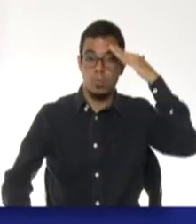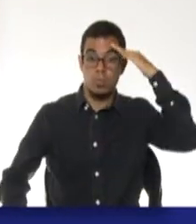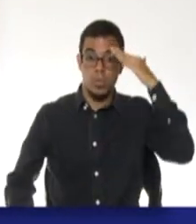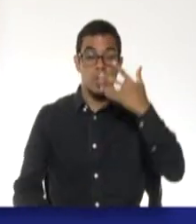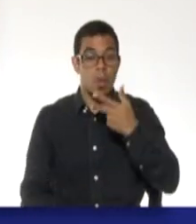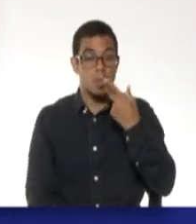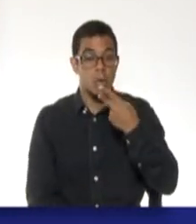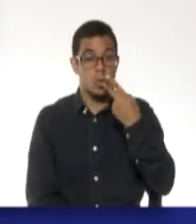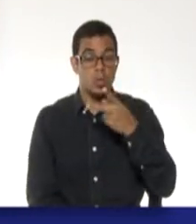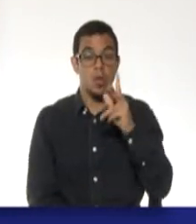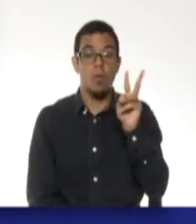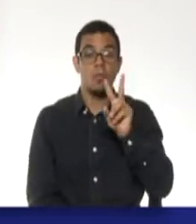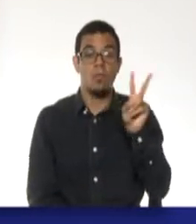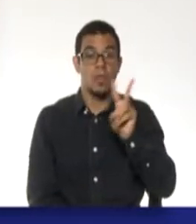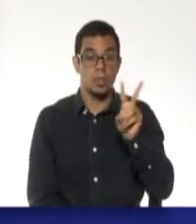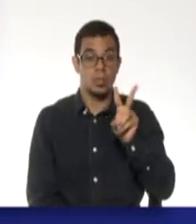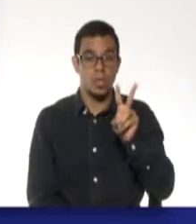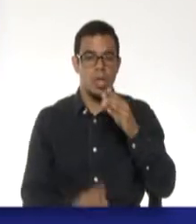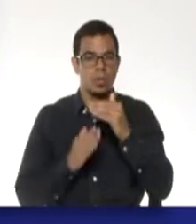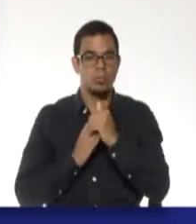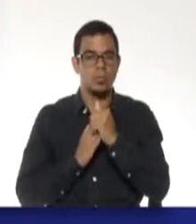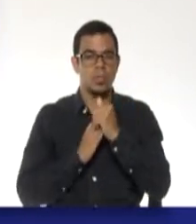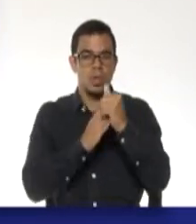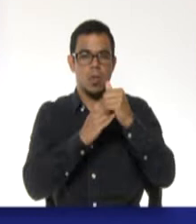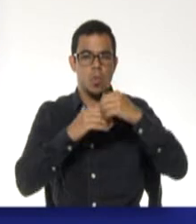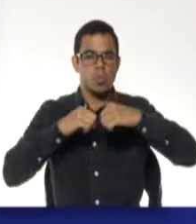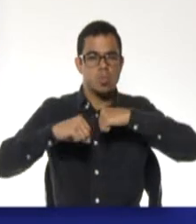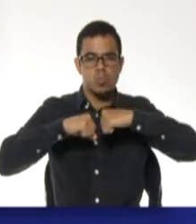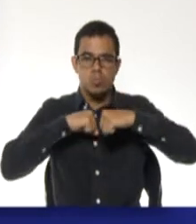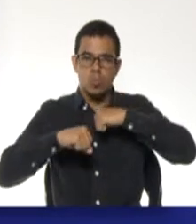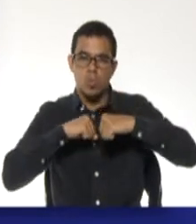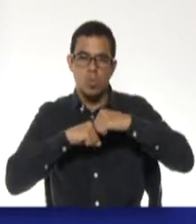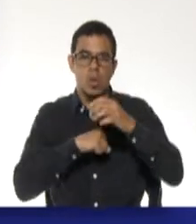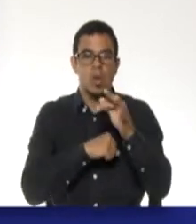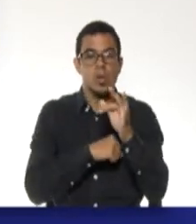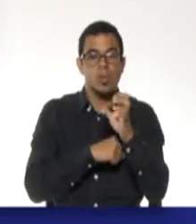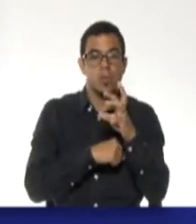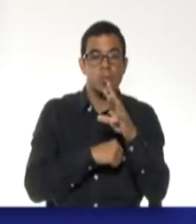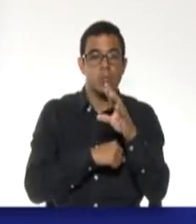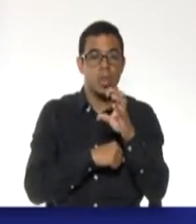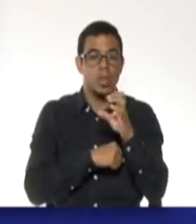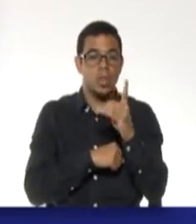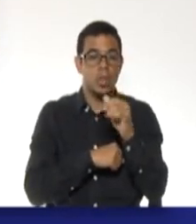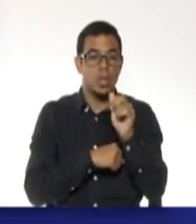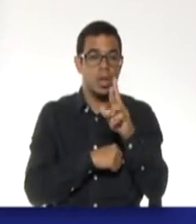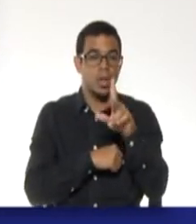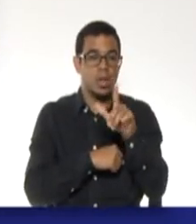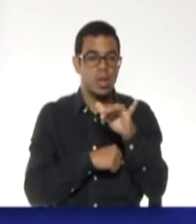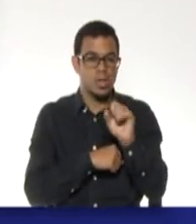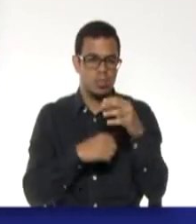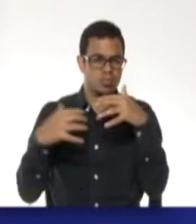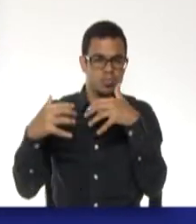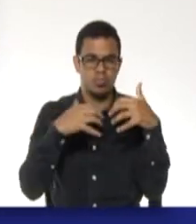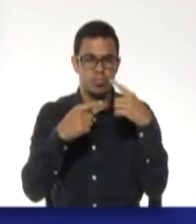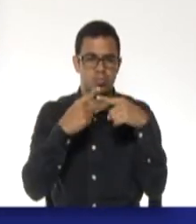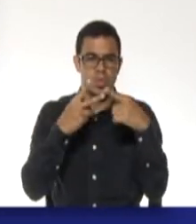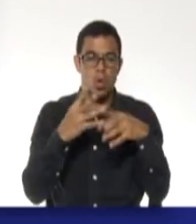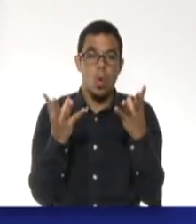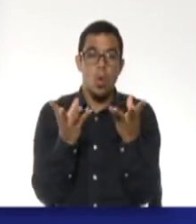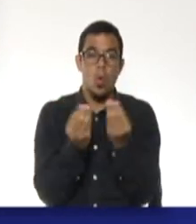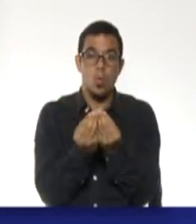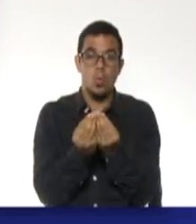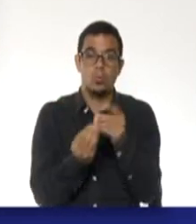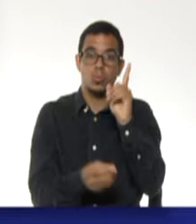militar y político venezolano que lideró el movimiento contra los federalistas y centralistas. Junto a Ezequiel